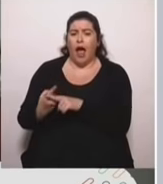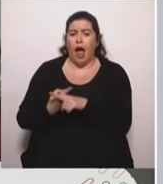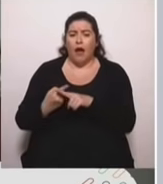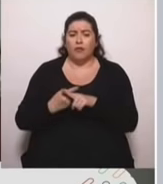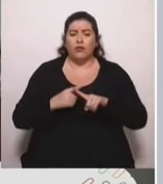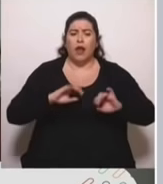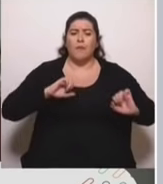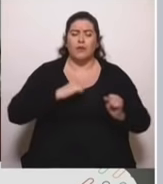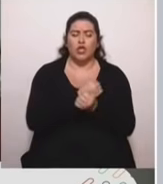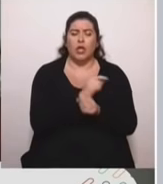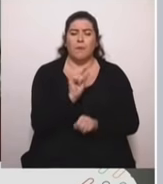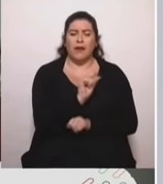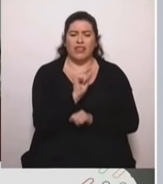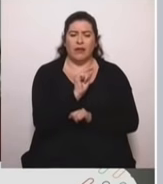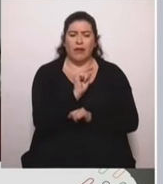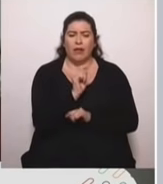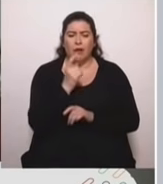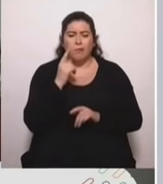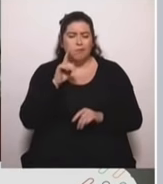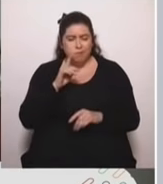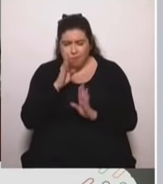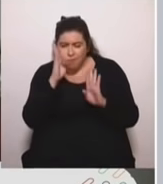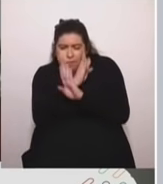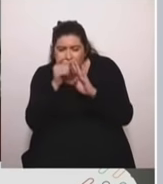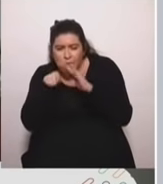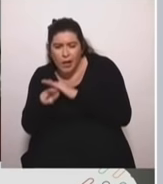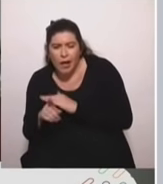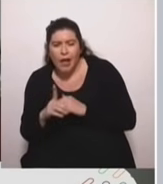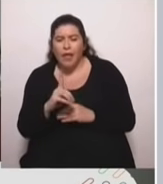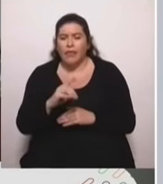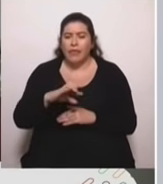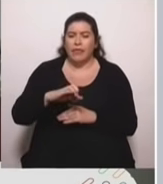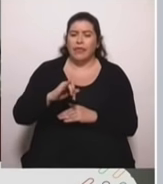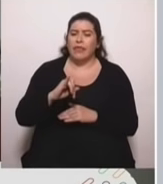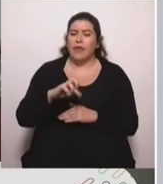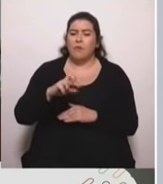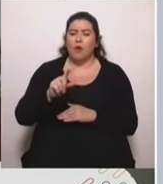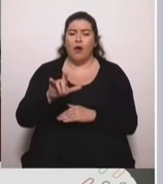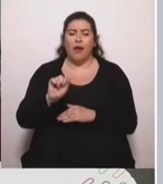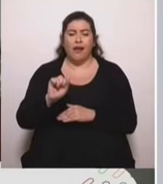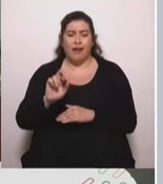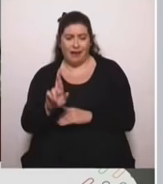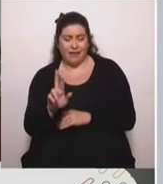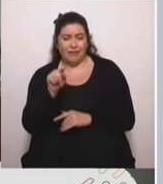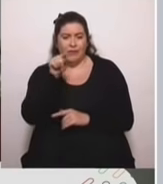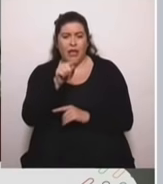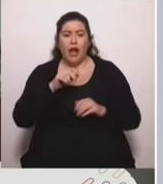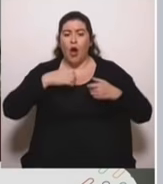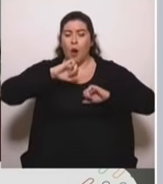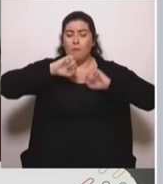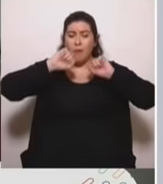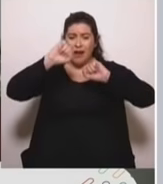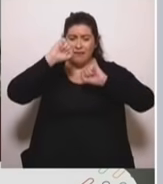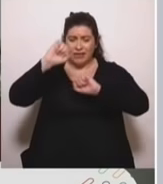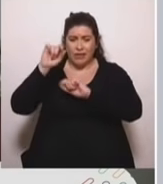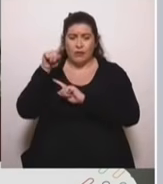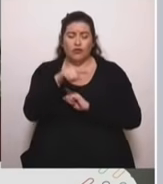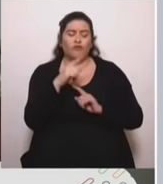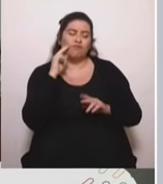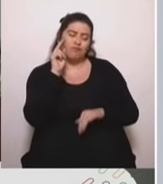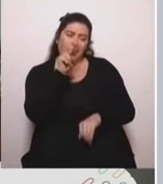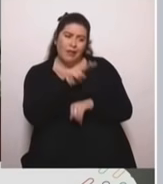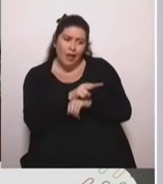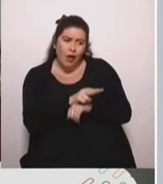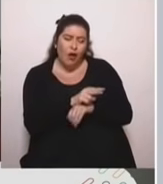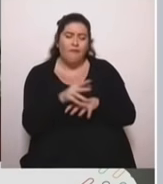las facultades que podría arrogarse? Usted ya lo decía muy bien, en la reforma constitucional se deja clara el rayado de cancha, digamos, y lo que se puede o no puede hacer, y es un tema